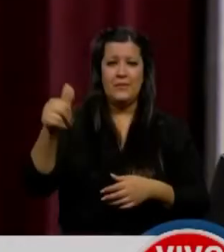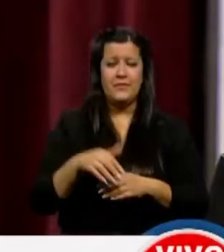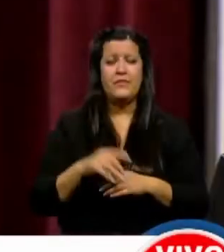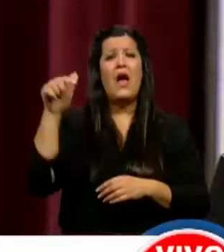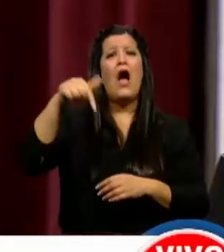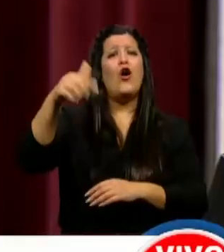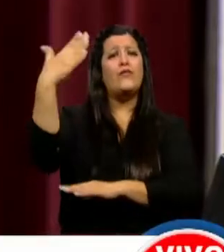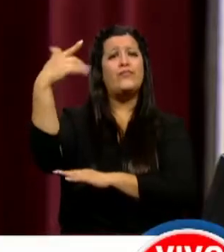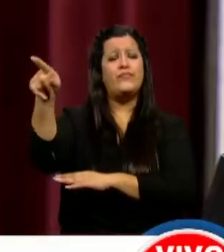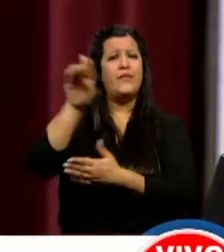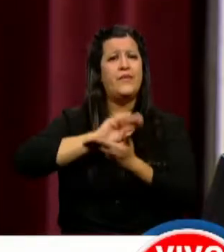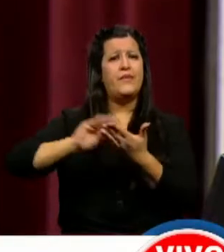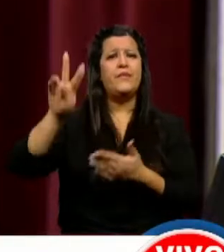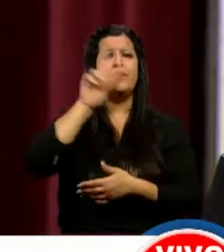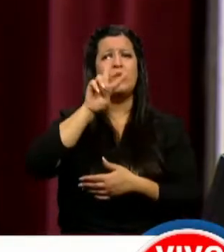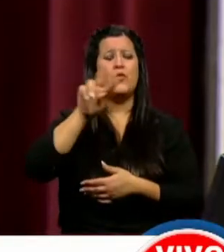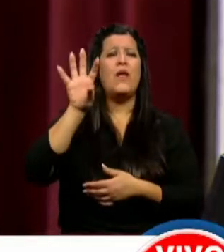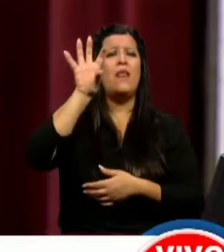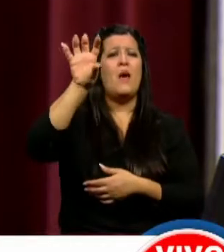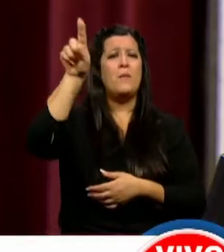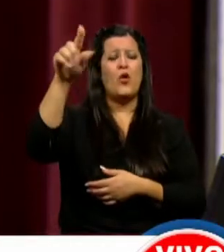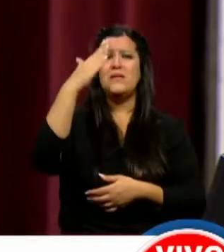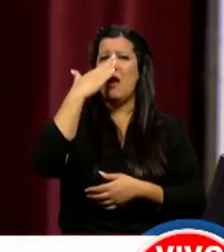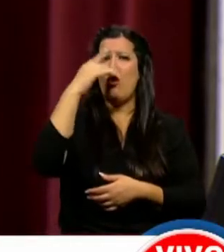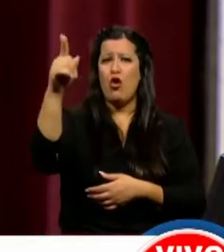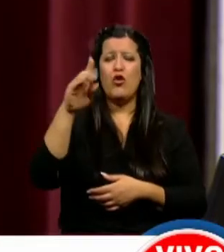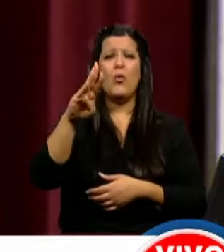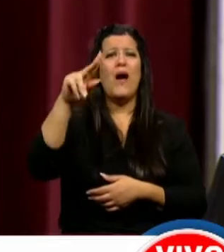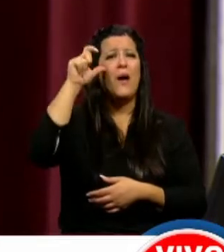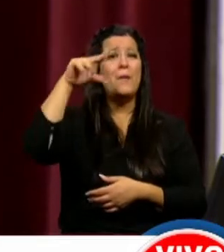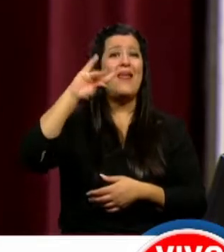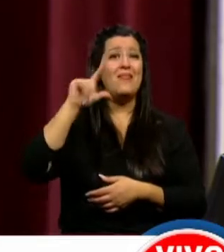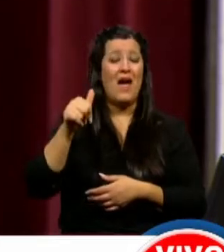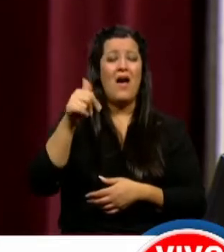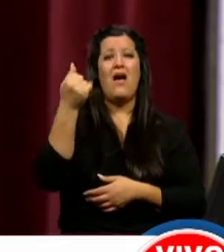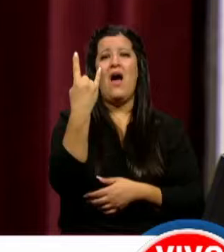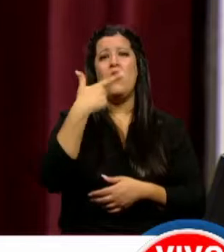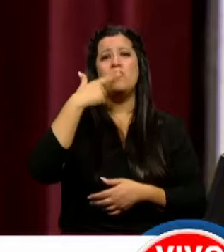Continúa en uso de la palabra la diputada por la provincia de Córdoba, Brenda Austin.